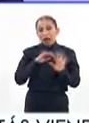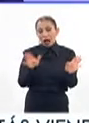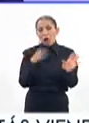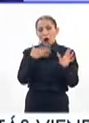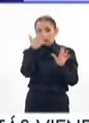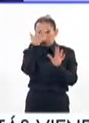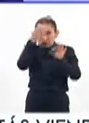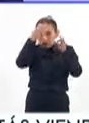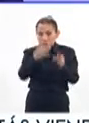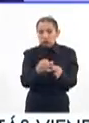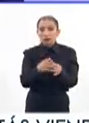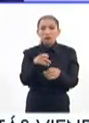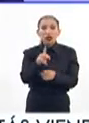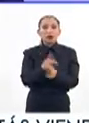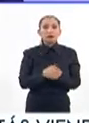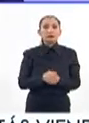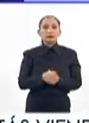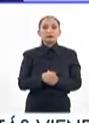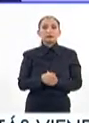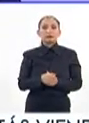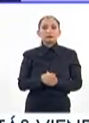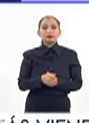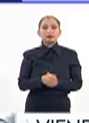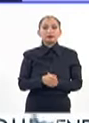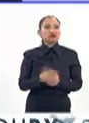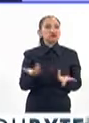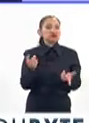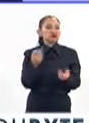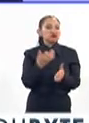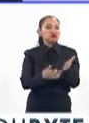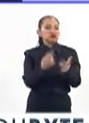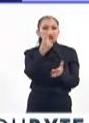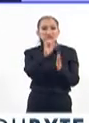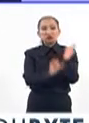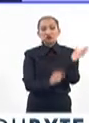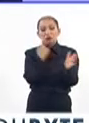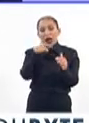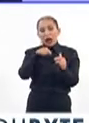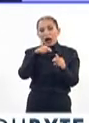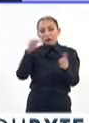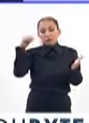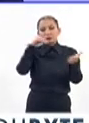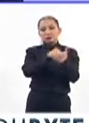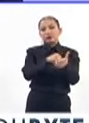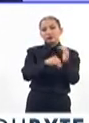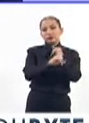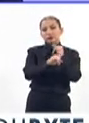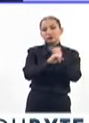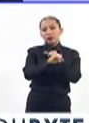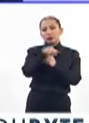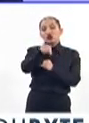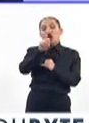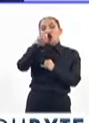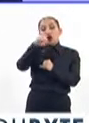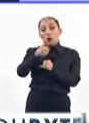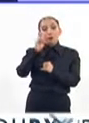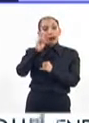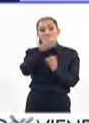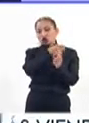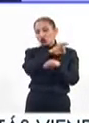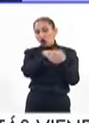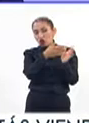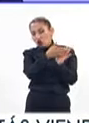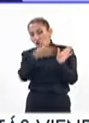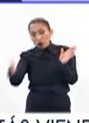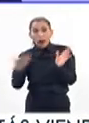a formalizarlo, pero ya falta yo creo que un mes para que esté arriba la página, o sea, el .com, donde van a ver pues todo lo